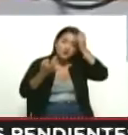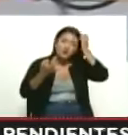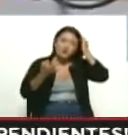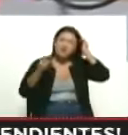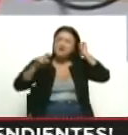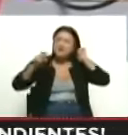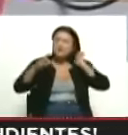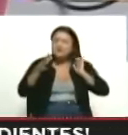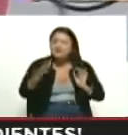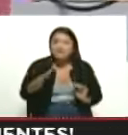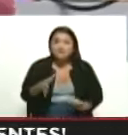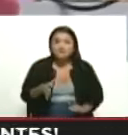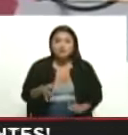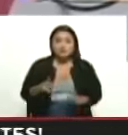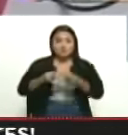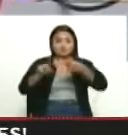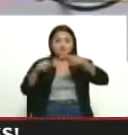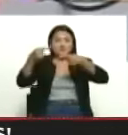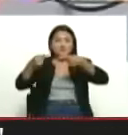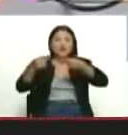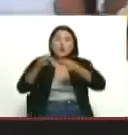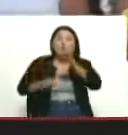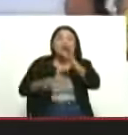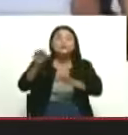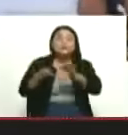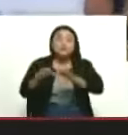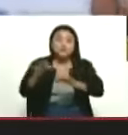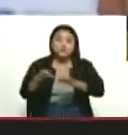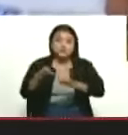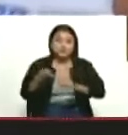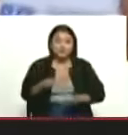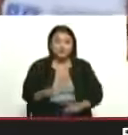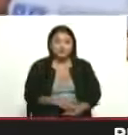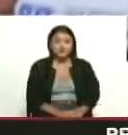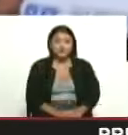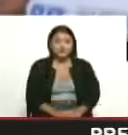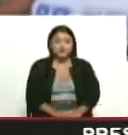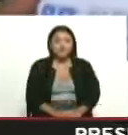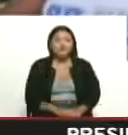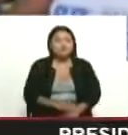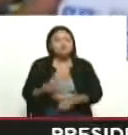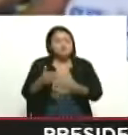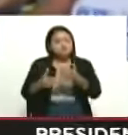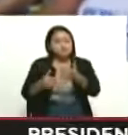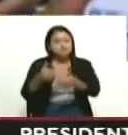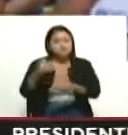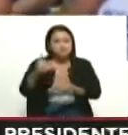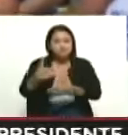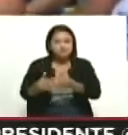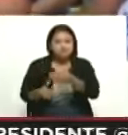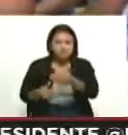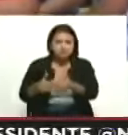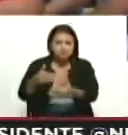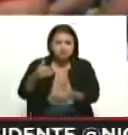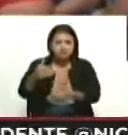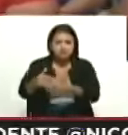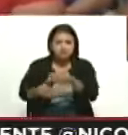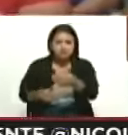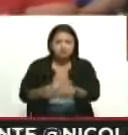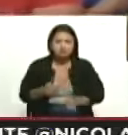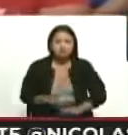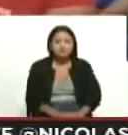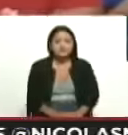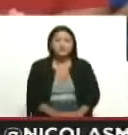factor fundamental la justicia para que sea paz. Hemos ido dando grandes pasos en este sentido.